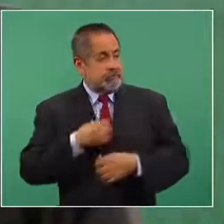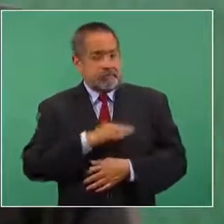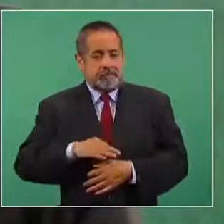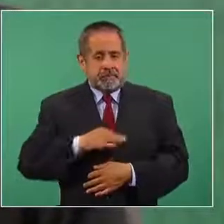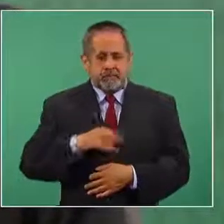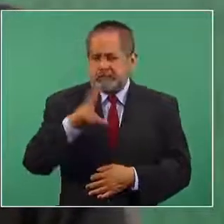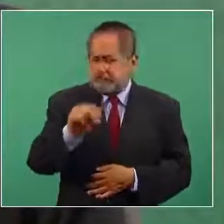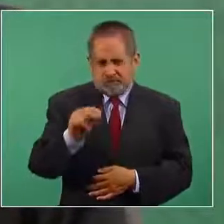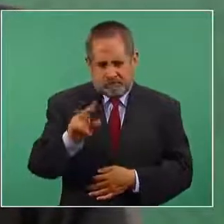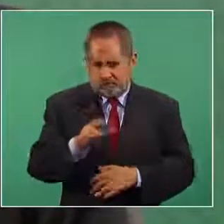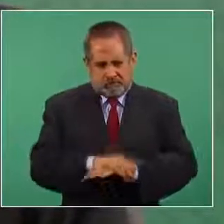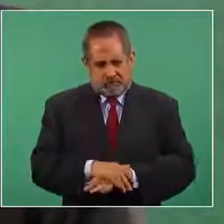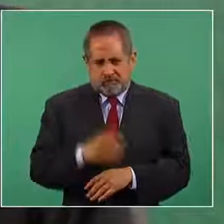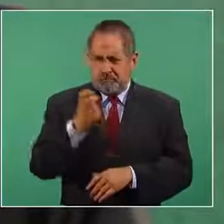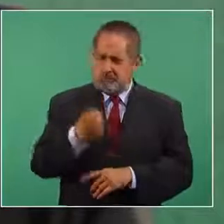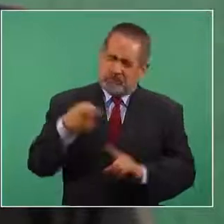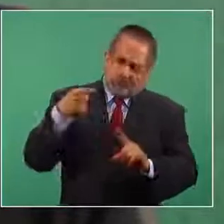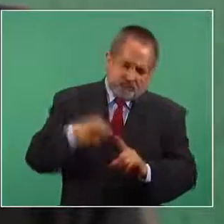Digo, no es la felicidad,